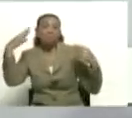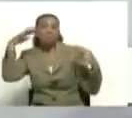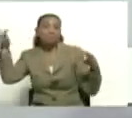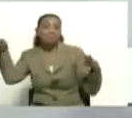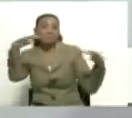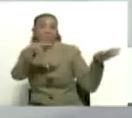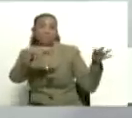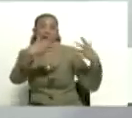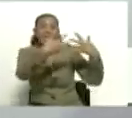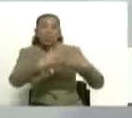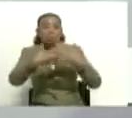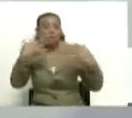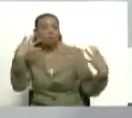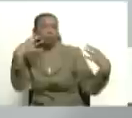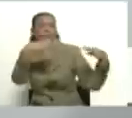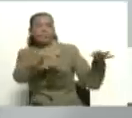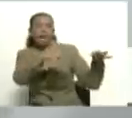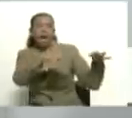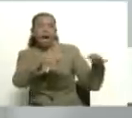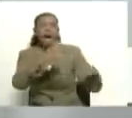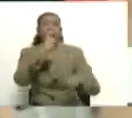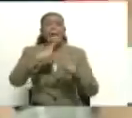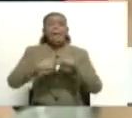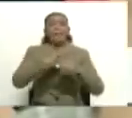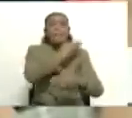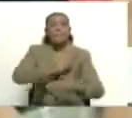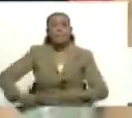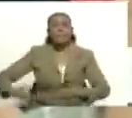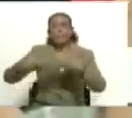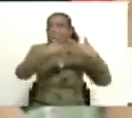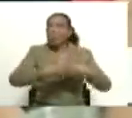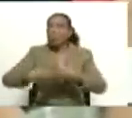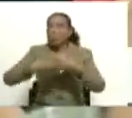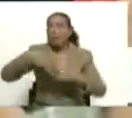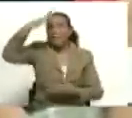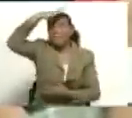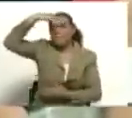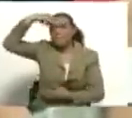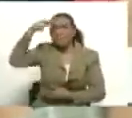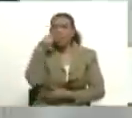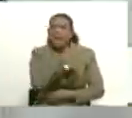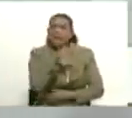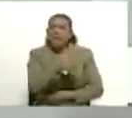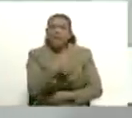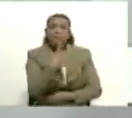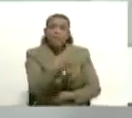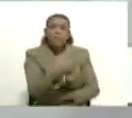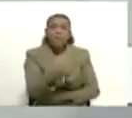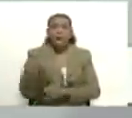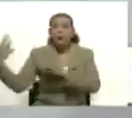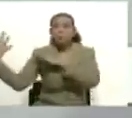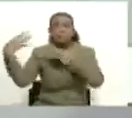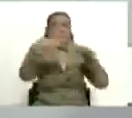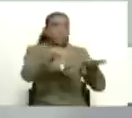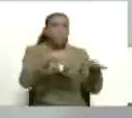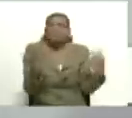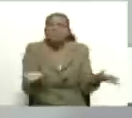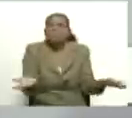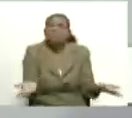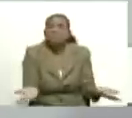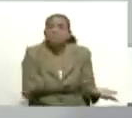Penal Internacional de la confesión de un expresidente norteamericano, la mayor potencia imperial del planeta,